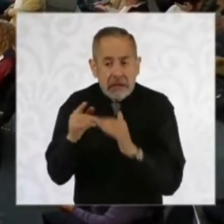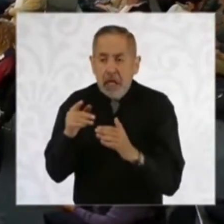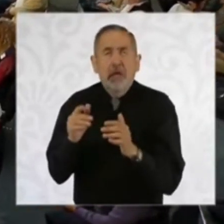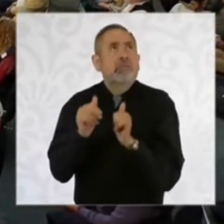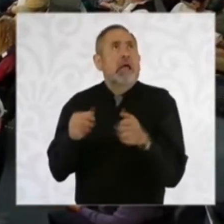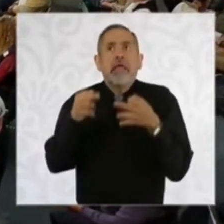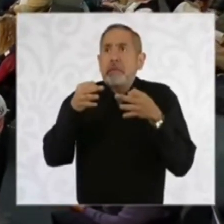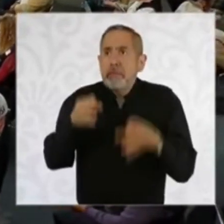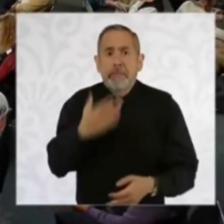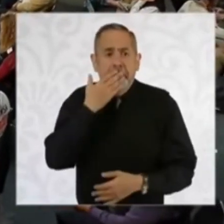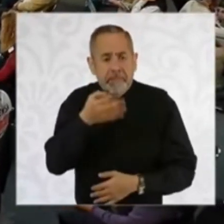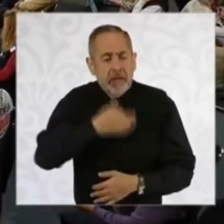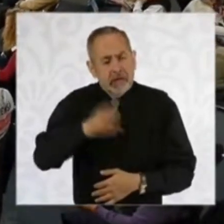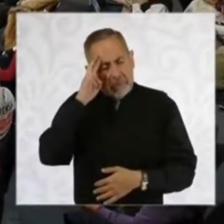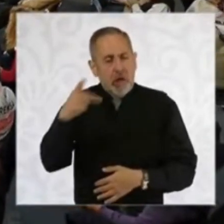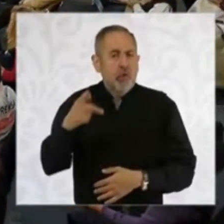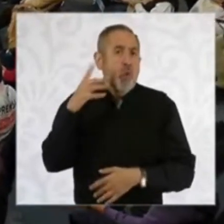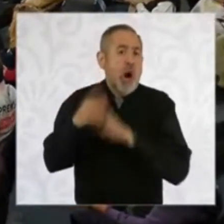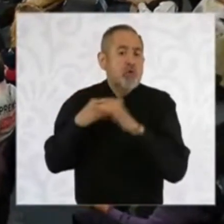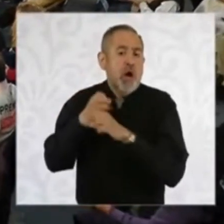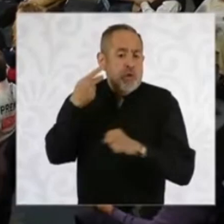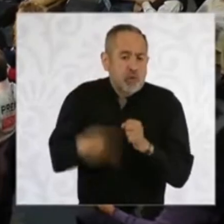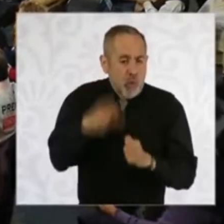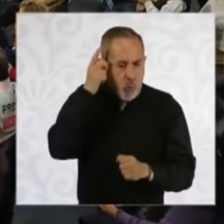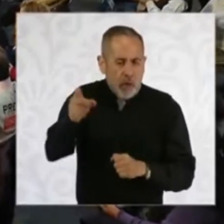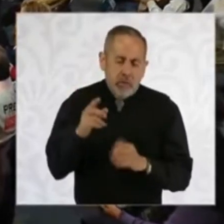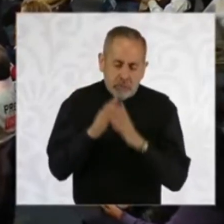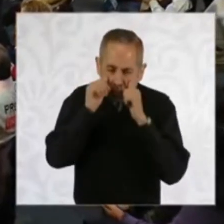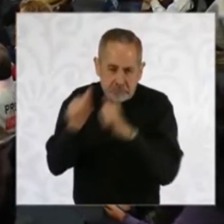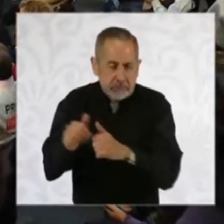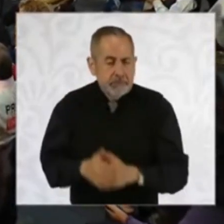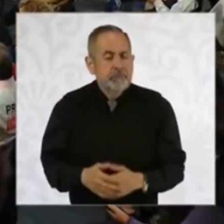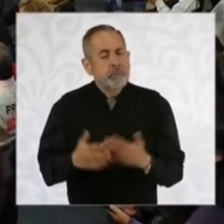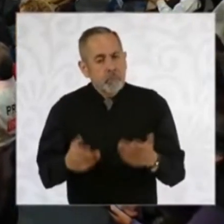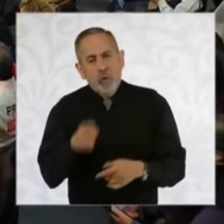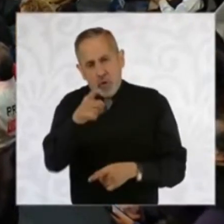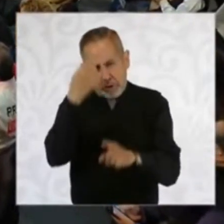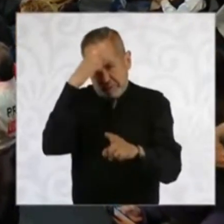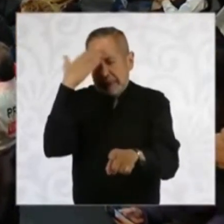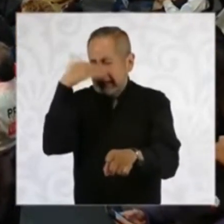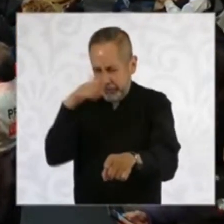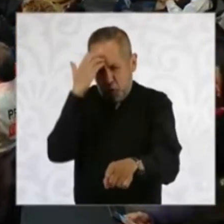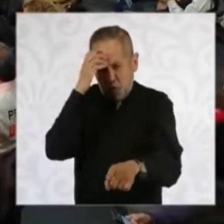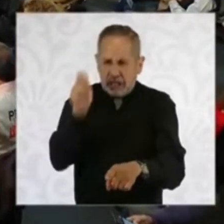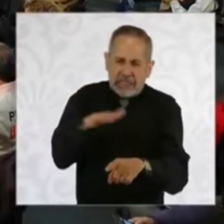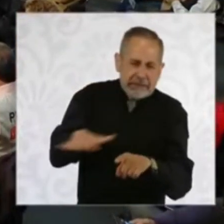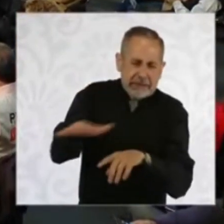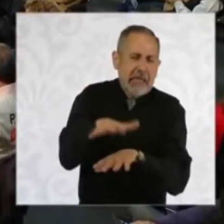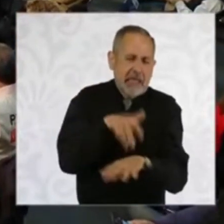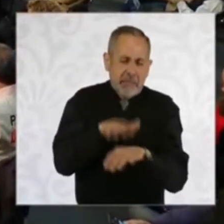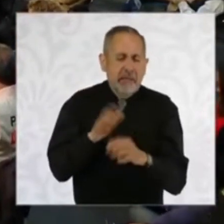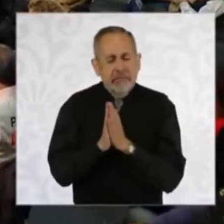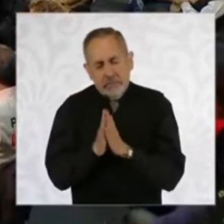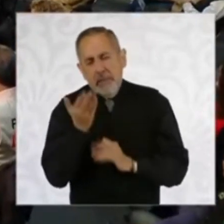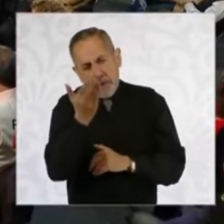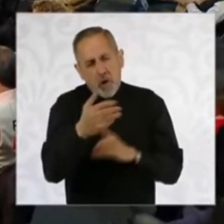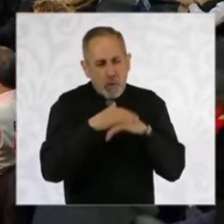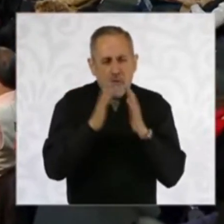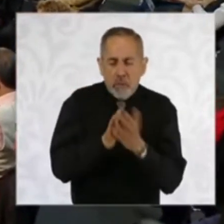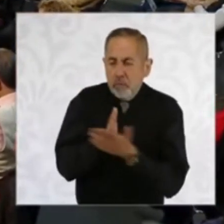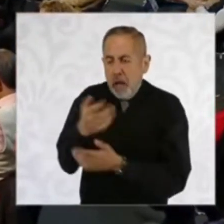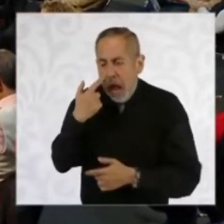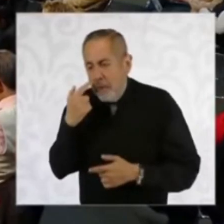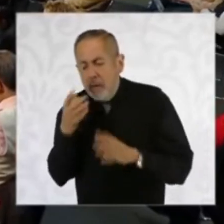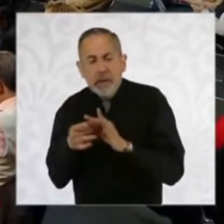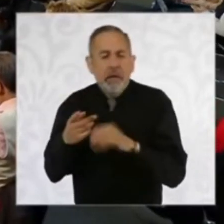vivienda digna y de su patrimonio. Con su experiencia y conocimiento de la situación en Tlalpan, le pedimos que considere intervenir en este